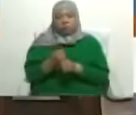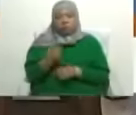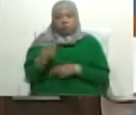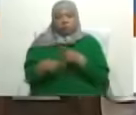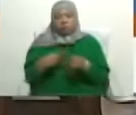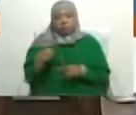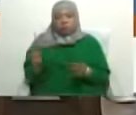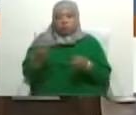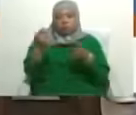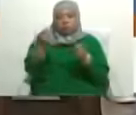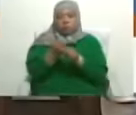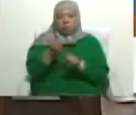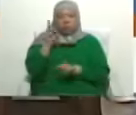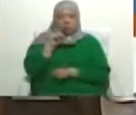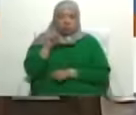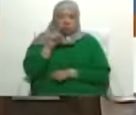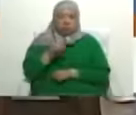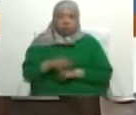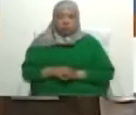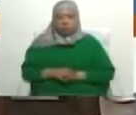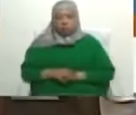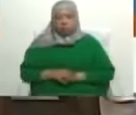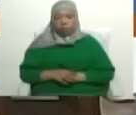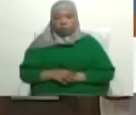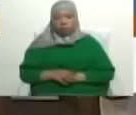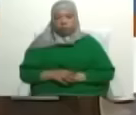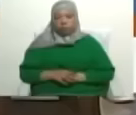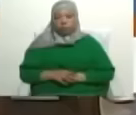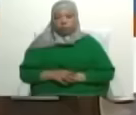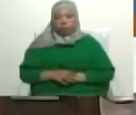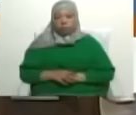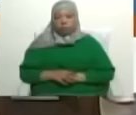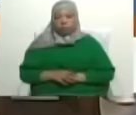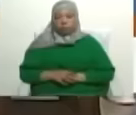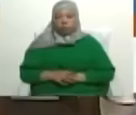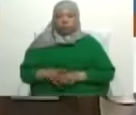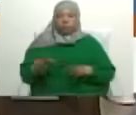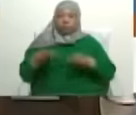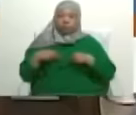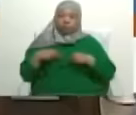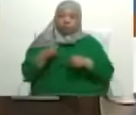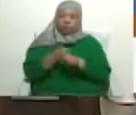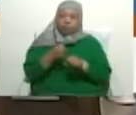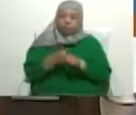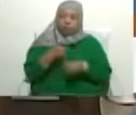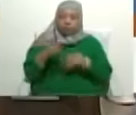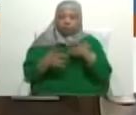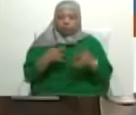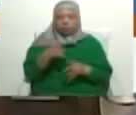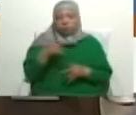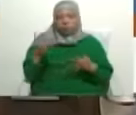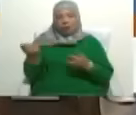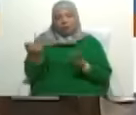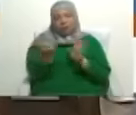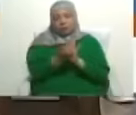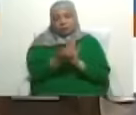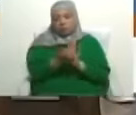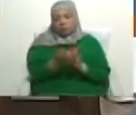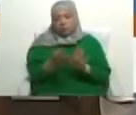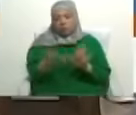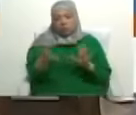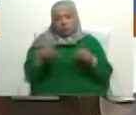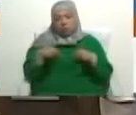de propaganda y de mentira, porque no están dispuestos a reconocer que son unos asesinos, que son